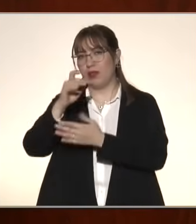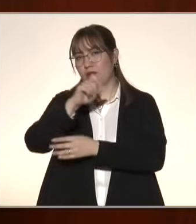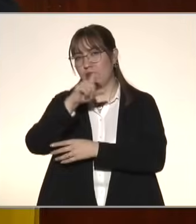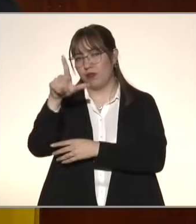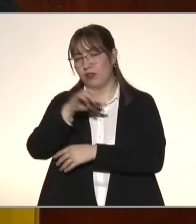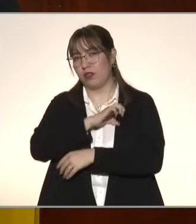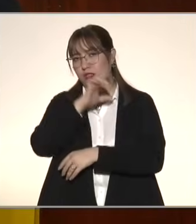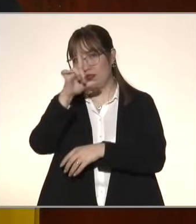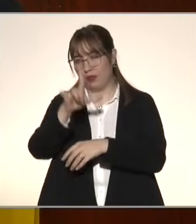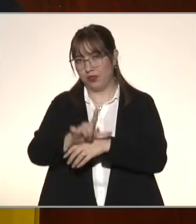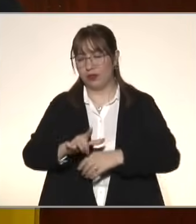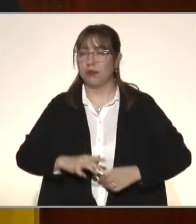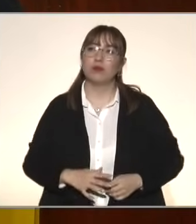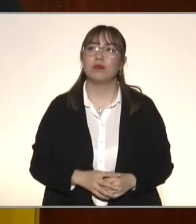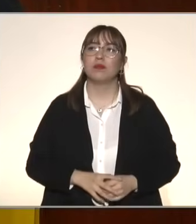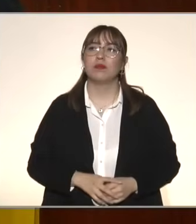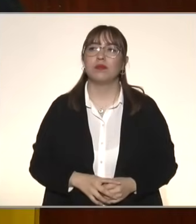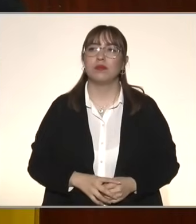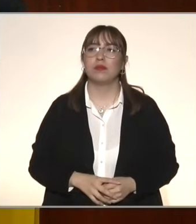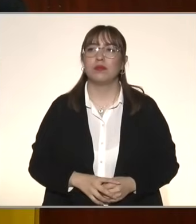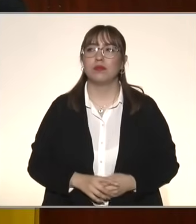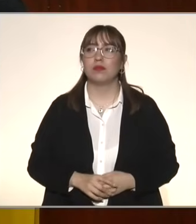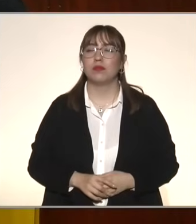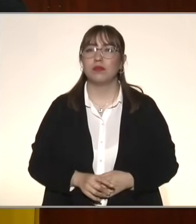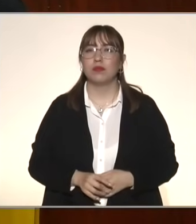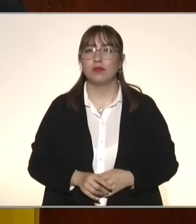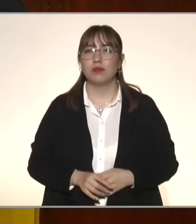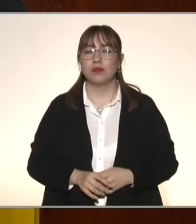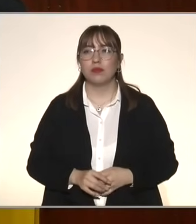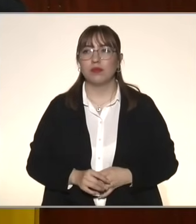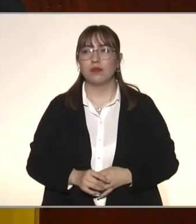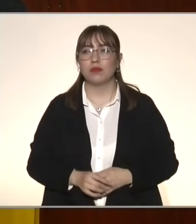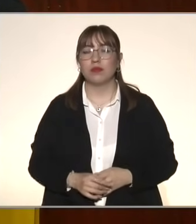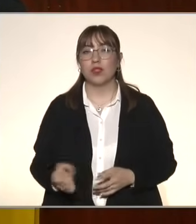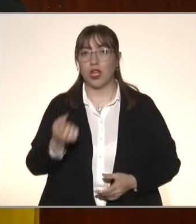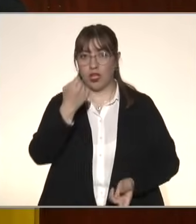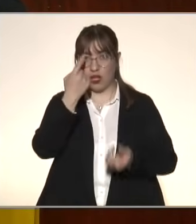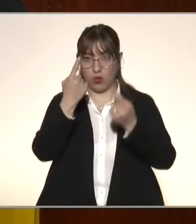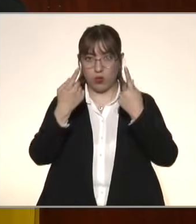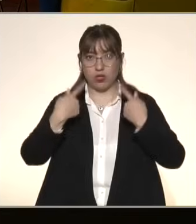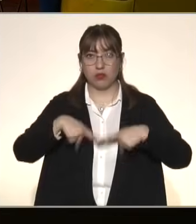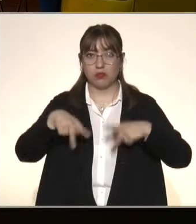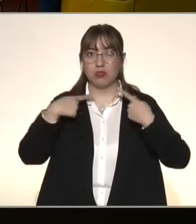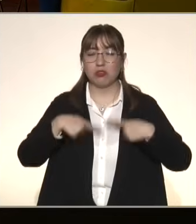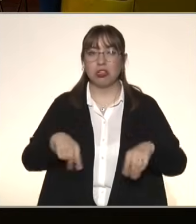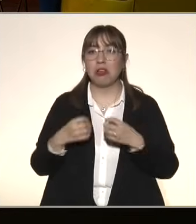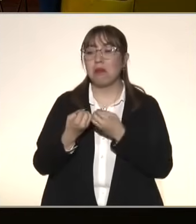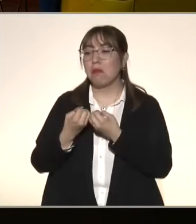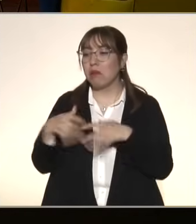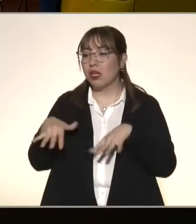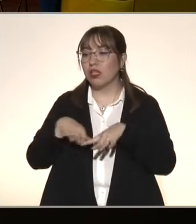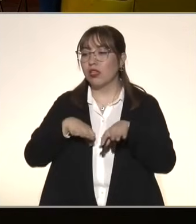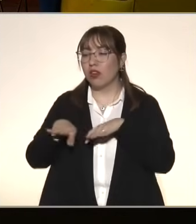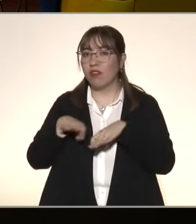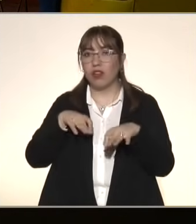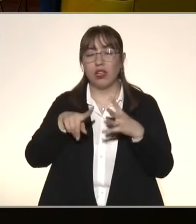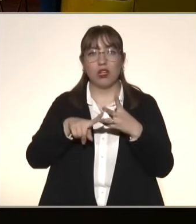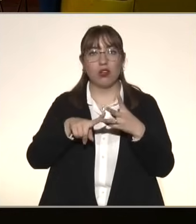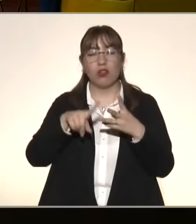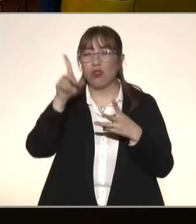pierden, digo, para ponerlo como un poquito más en palabras coloquiales, pierden el trabajo, dejan de dormir, pierden